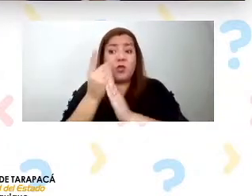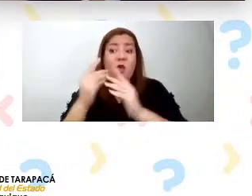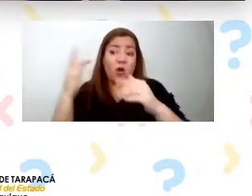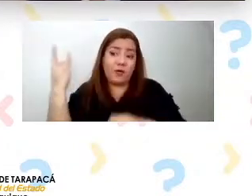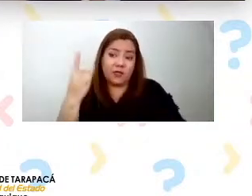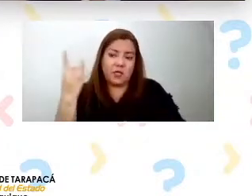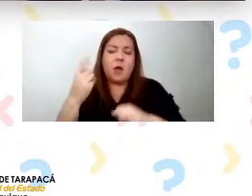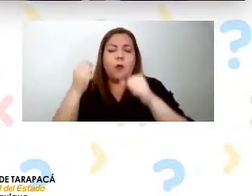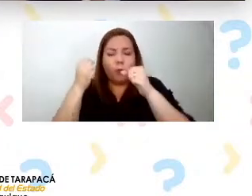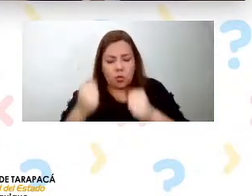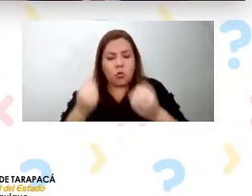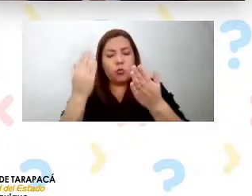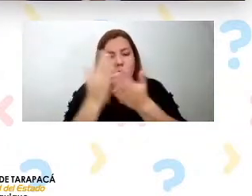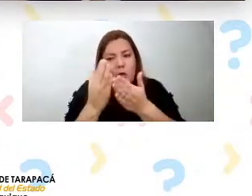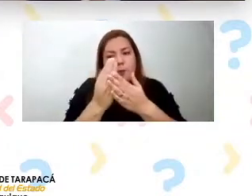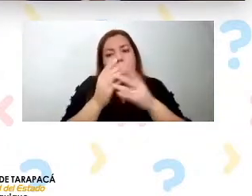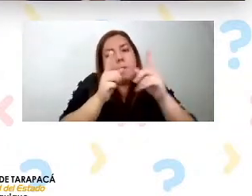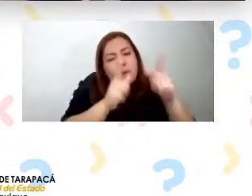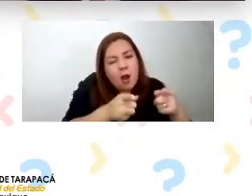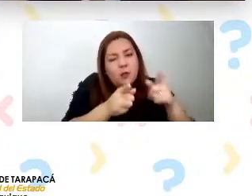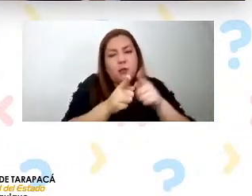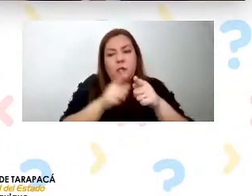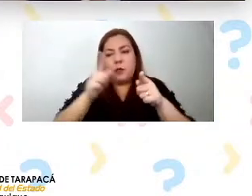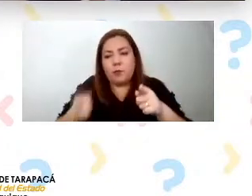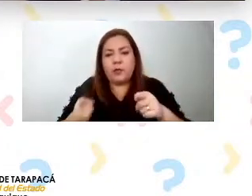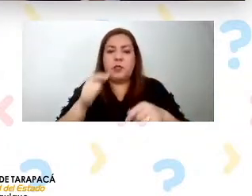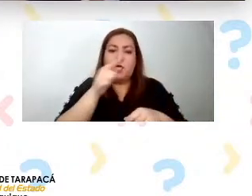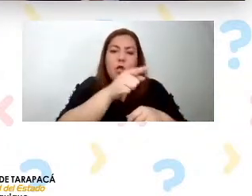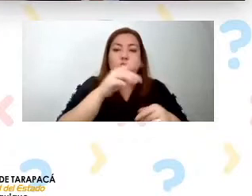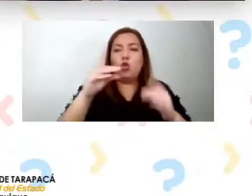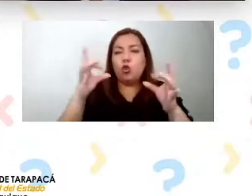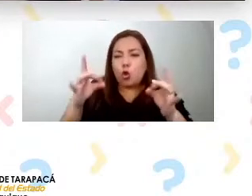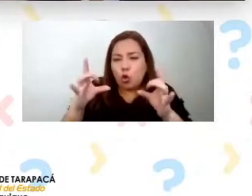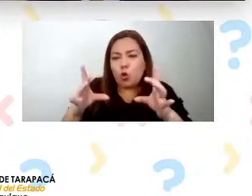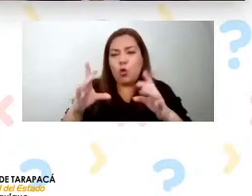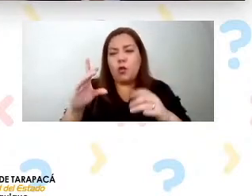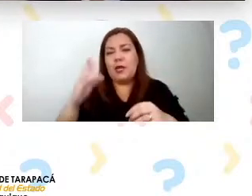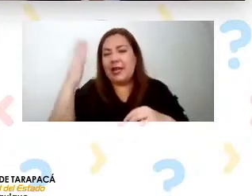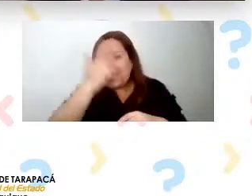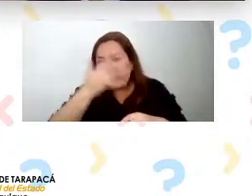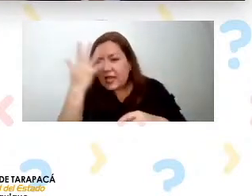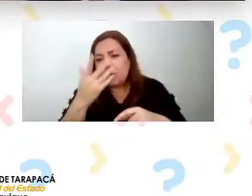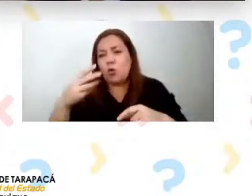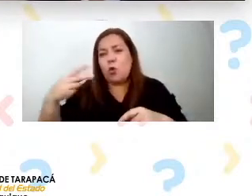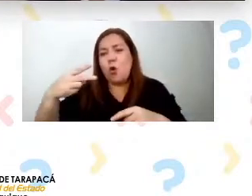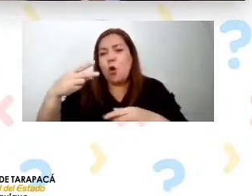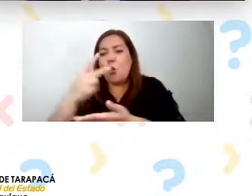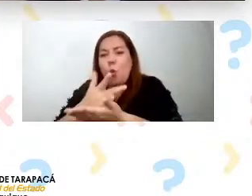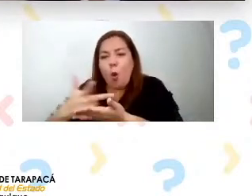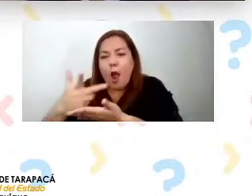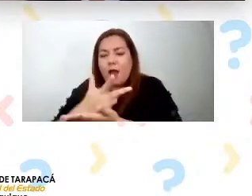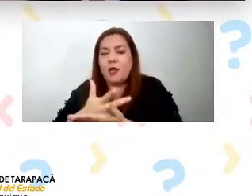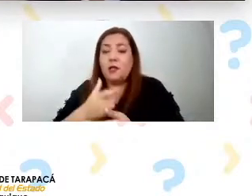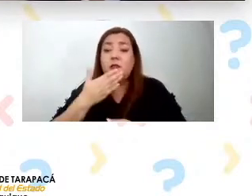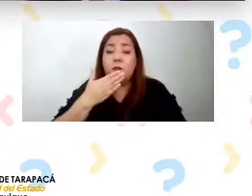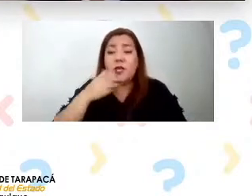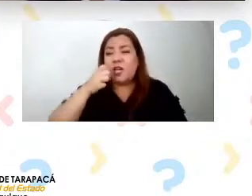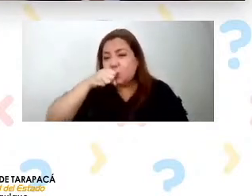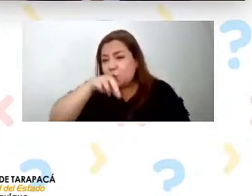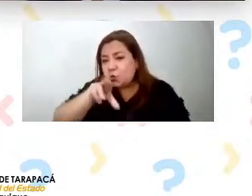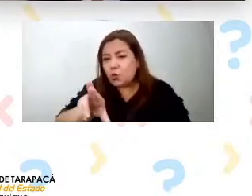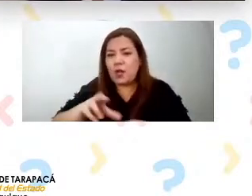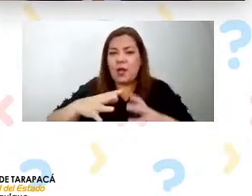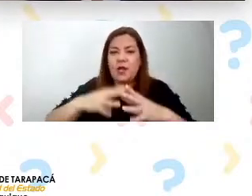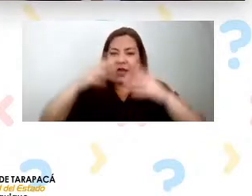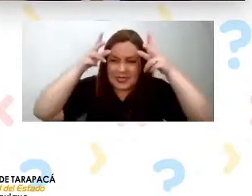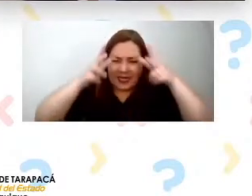sector norte, ¿no es cierto?, en Dolores, en Negreiro, en Guara, y en el sector sur de la Gran Pampa del Tamarugal. Tirana,